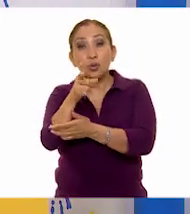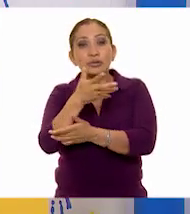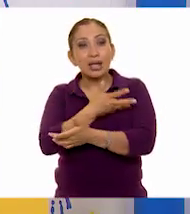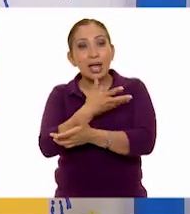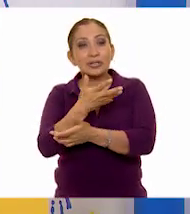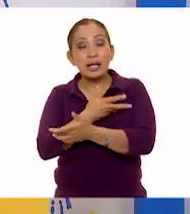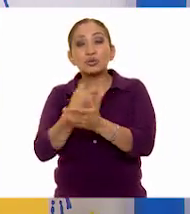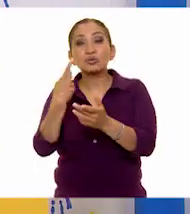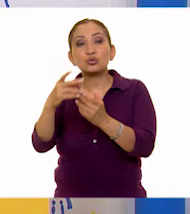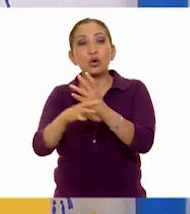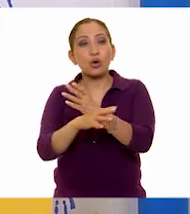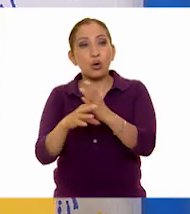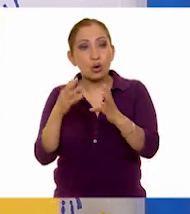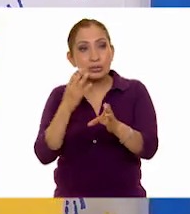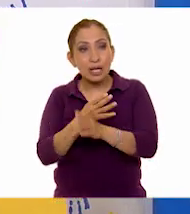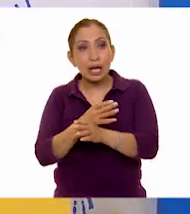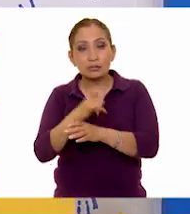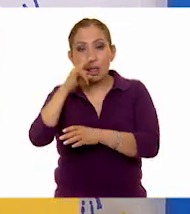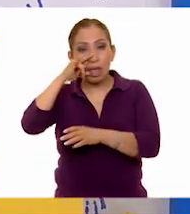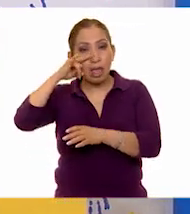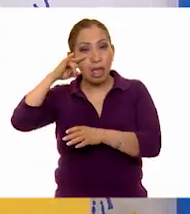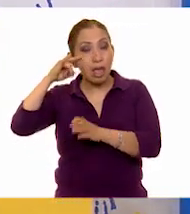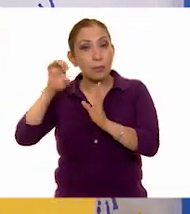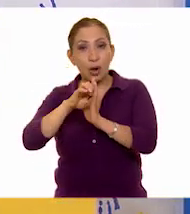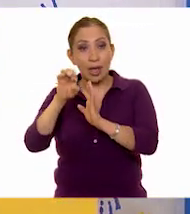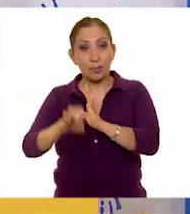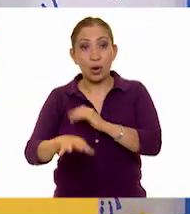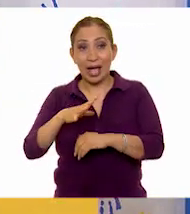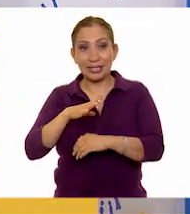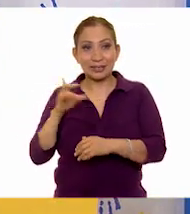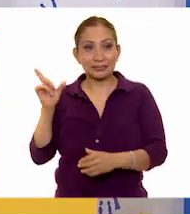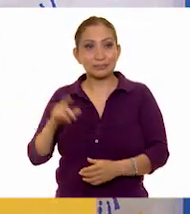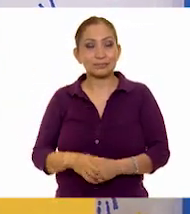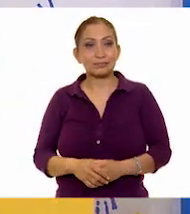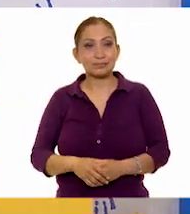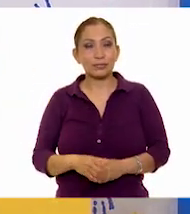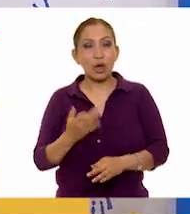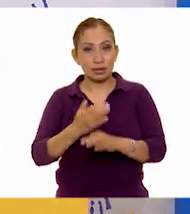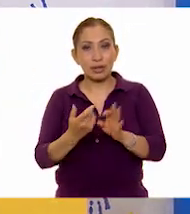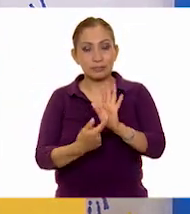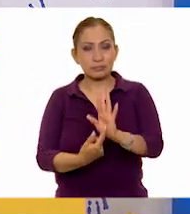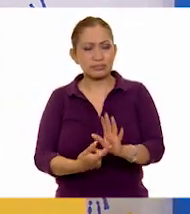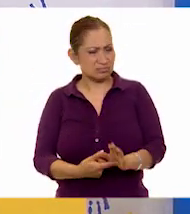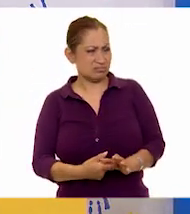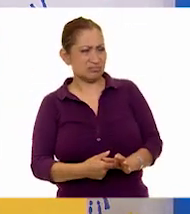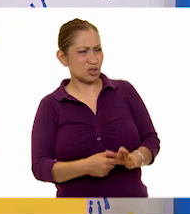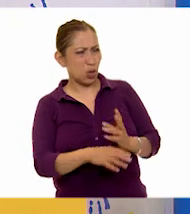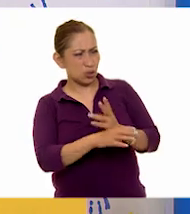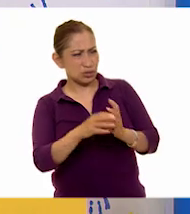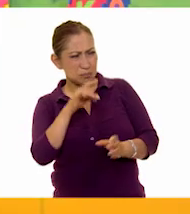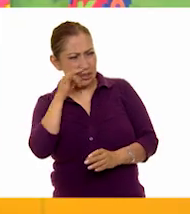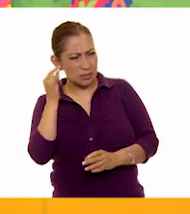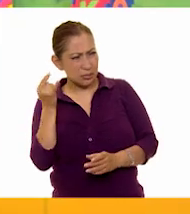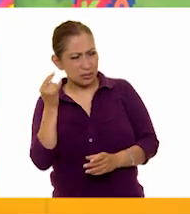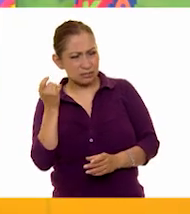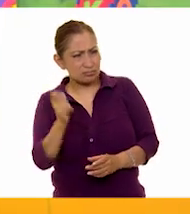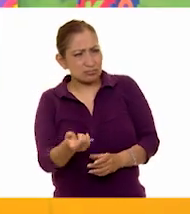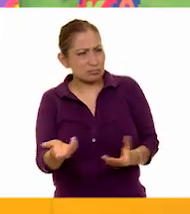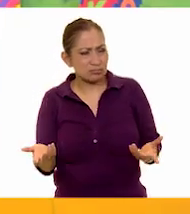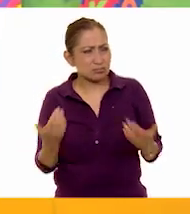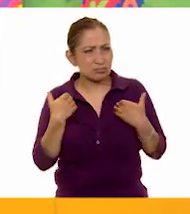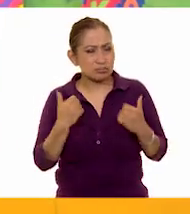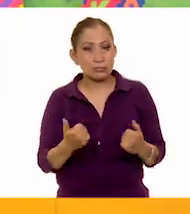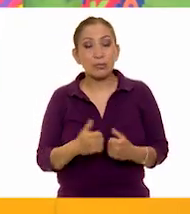tus herramientas invisibles, como las que tenemos acá. Ahorita las mostramos. ¿Herramientas invisibles? Sí. A